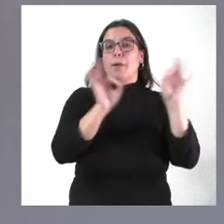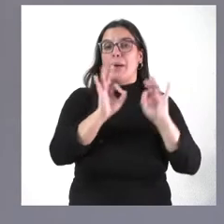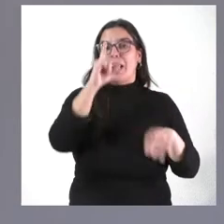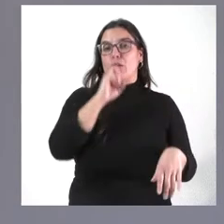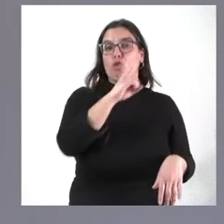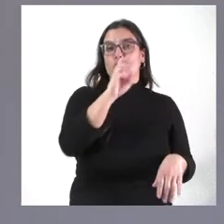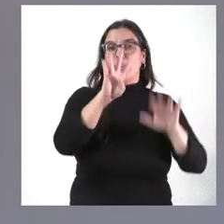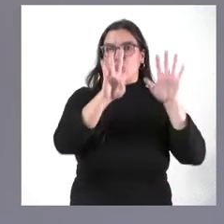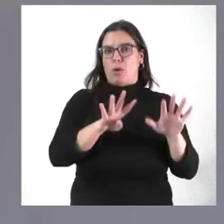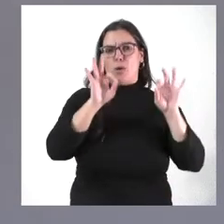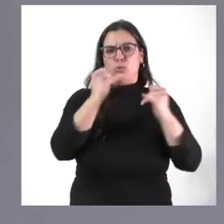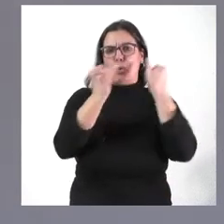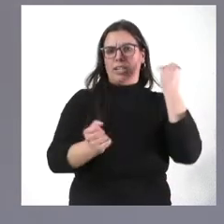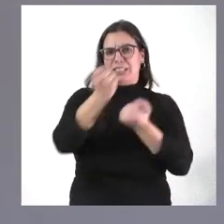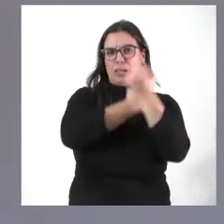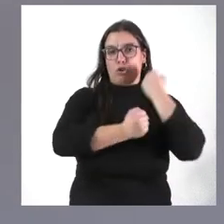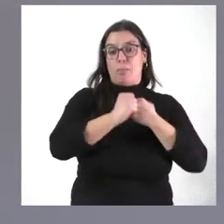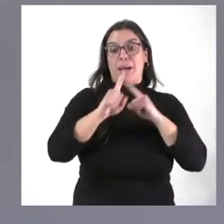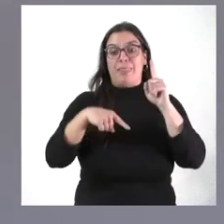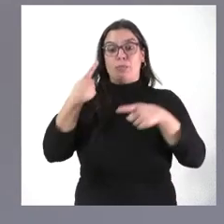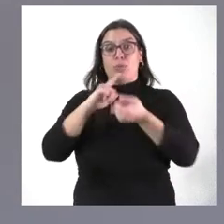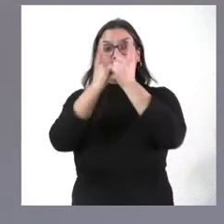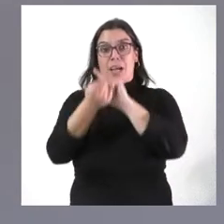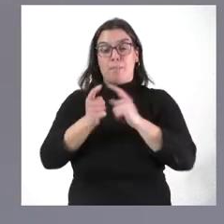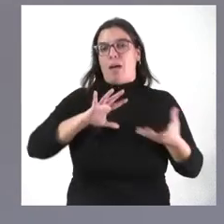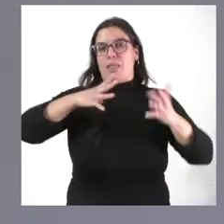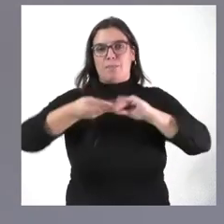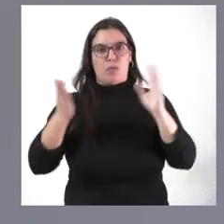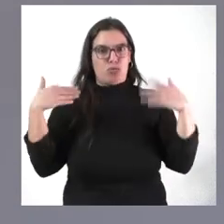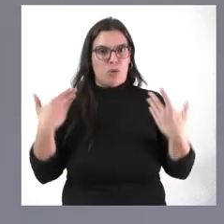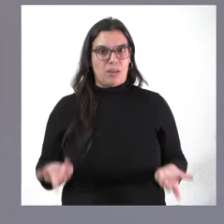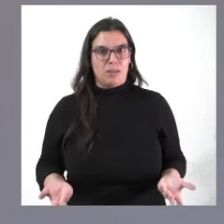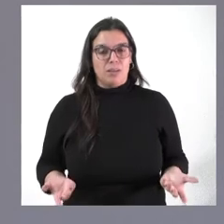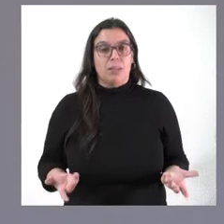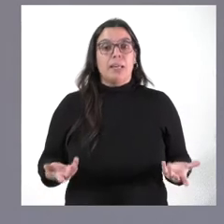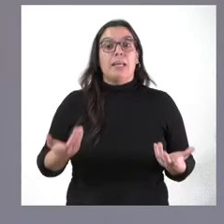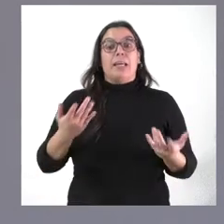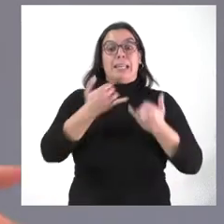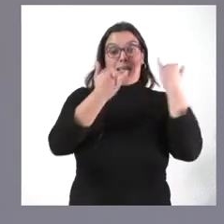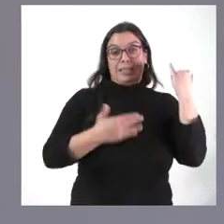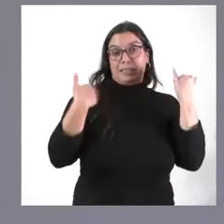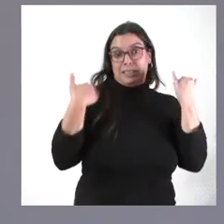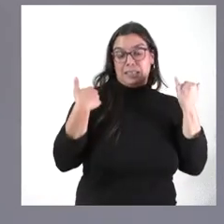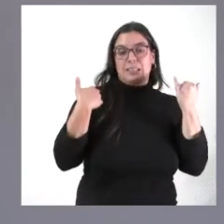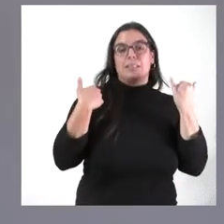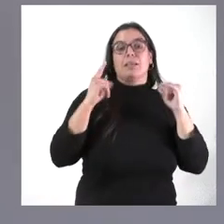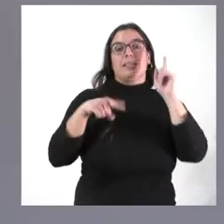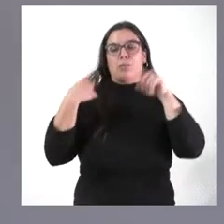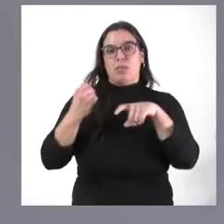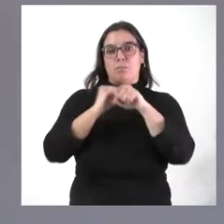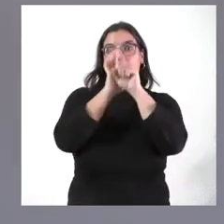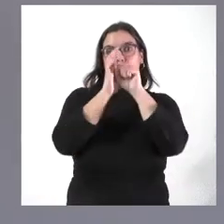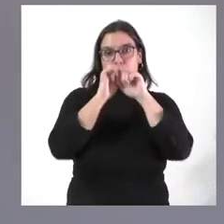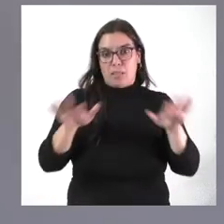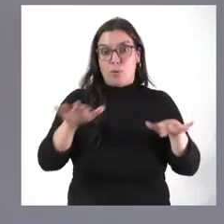plena crisis económica no ha sido por tanto adaptado a las necesidades de momento presente que vivimos y después de aquella crisis de la crisis de la pandemia y de